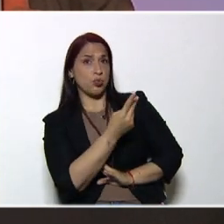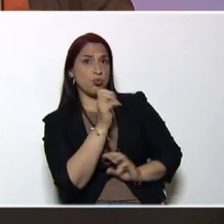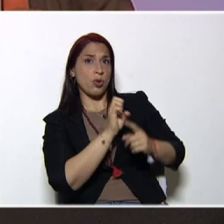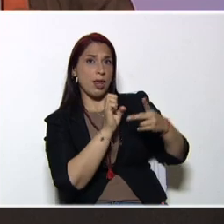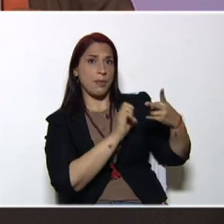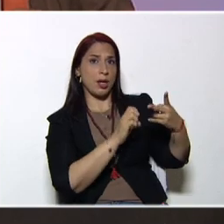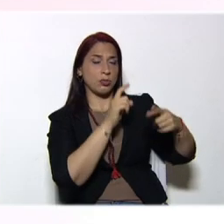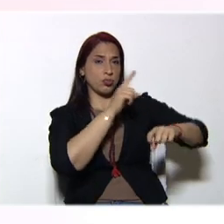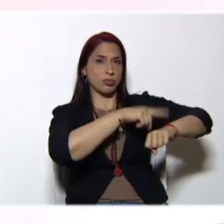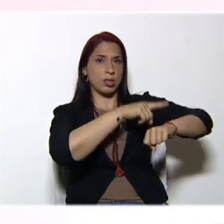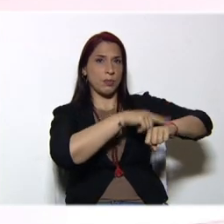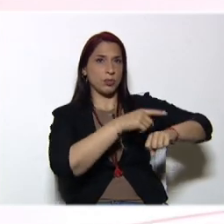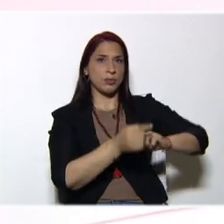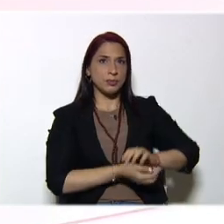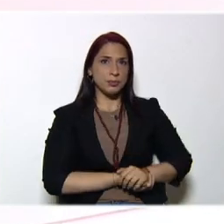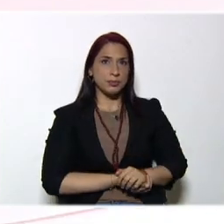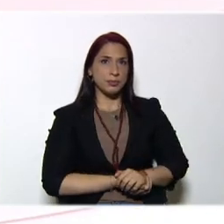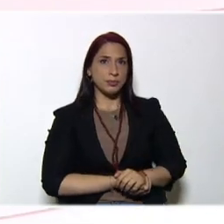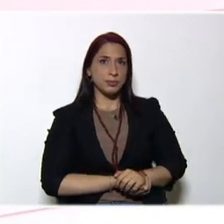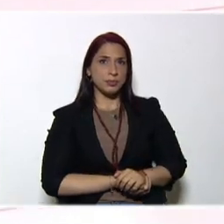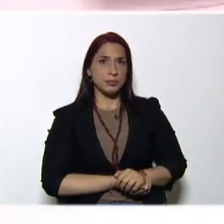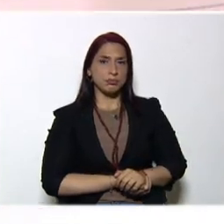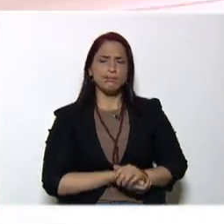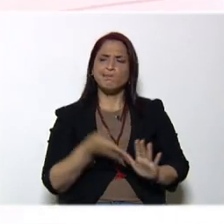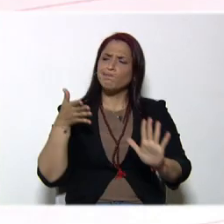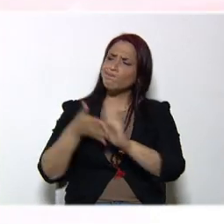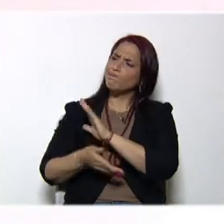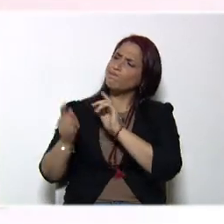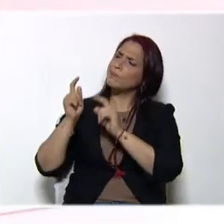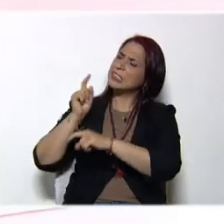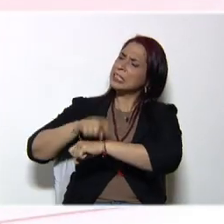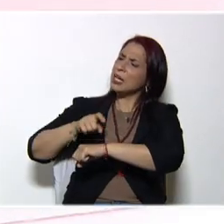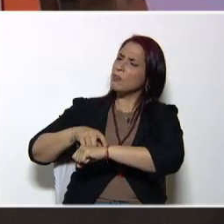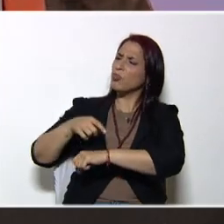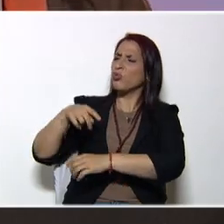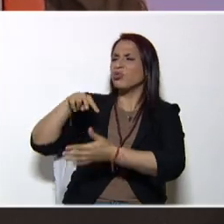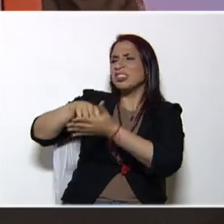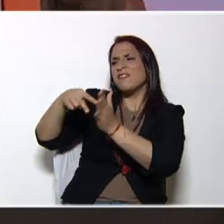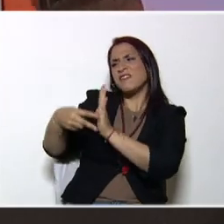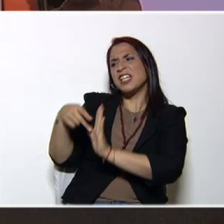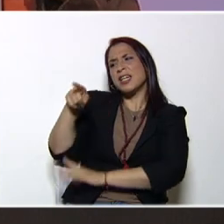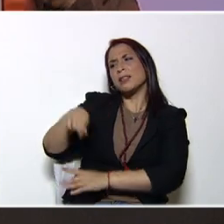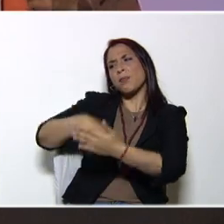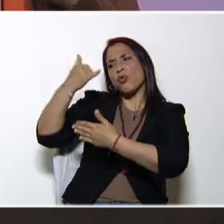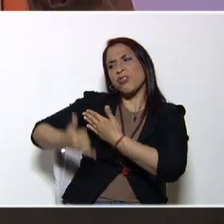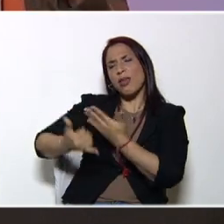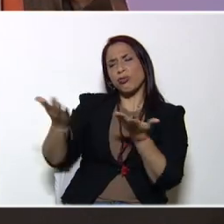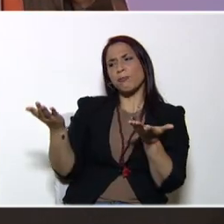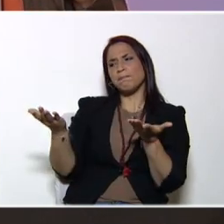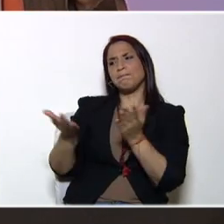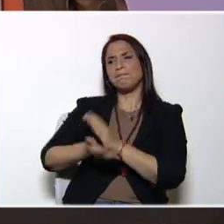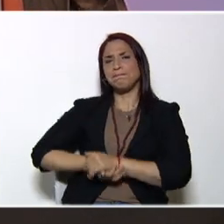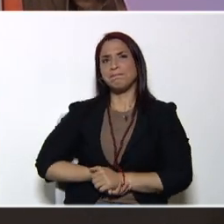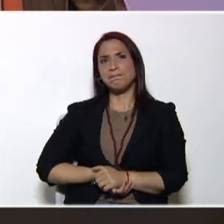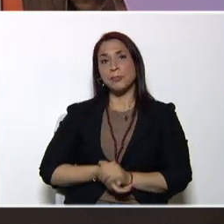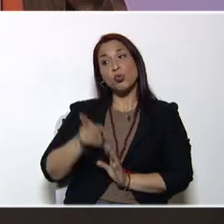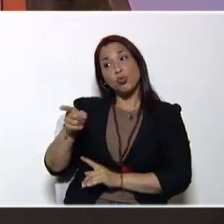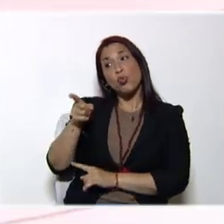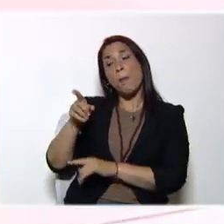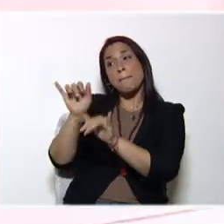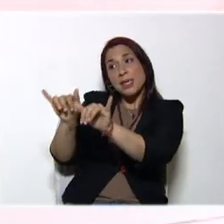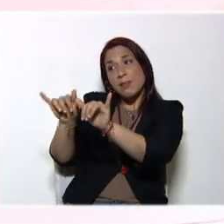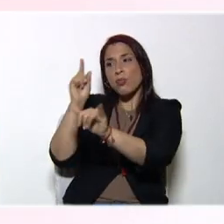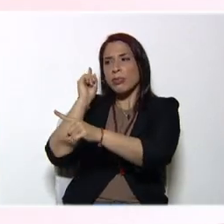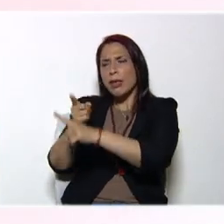tenemos el tiempo. El tiempo. Quiere decir que este proyecto tú mismo debes